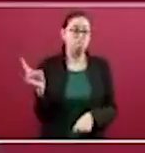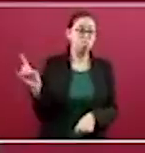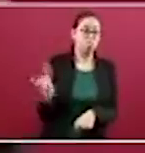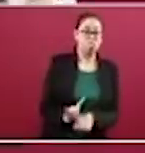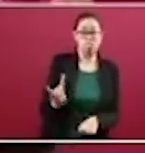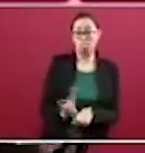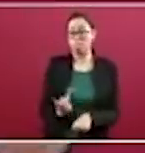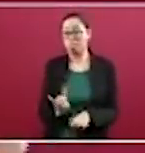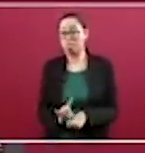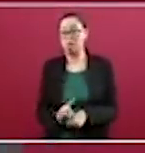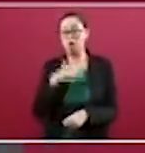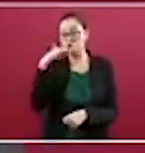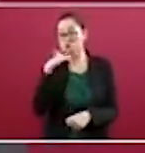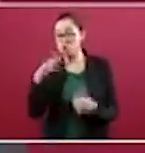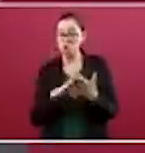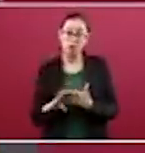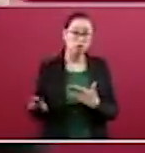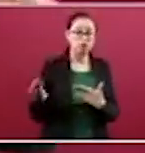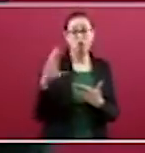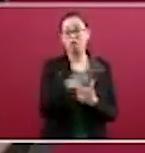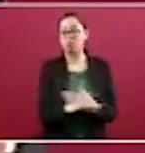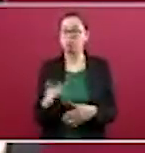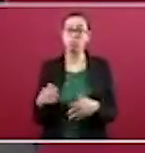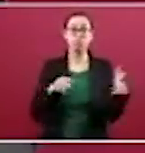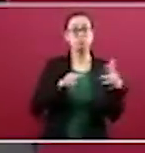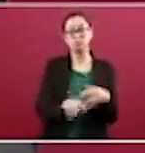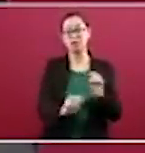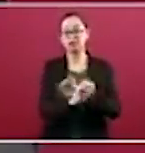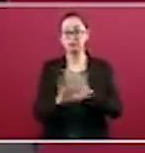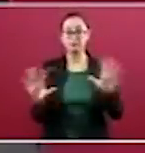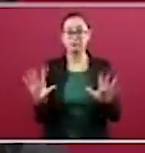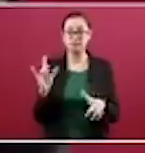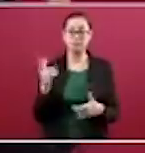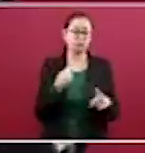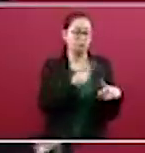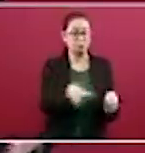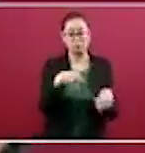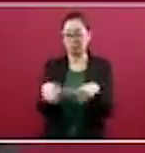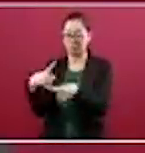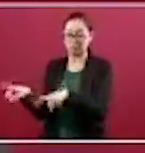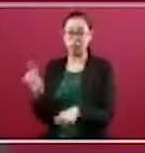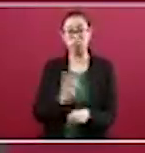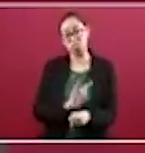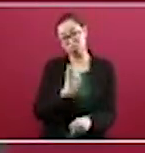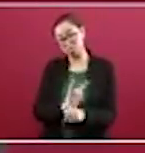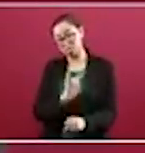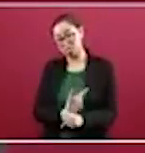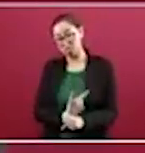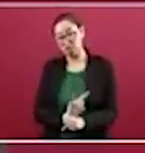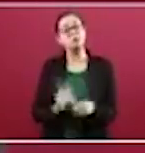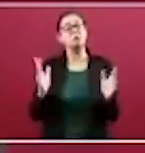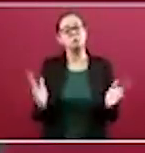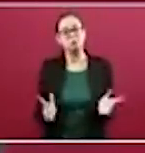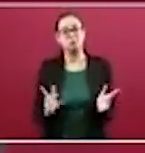simular de que se iba a combatir la corrupción, de que iba a haber transparencia, etcétera, etcétera, etcétera, se